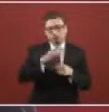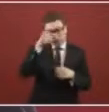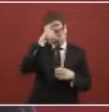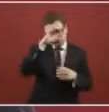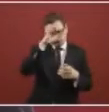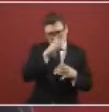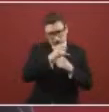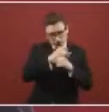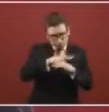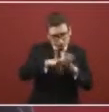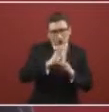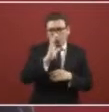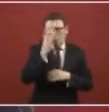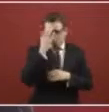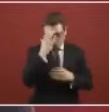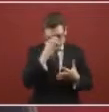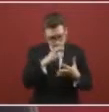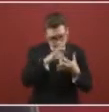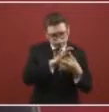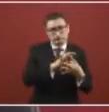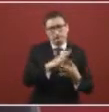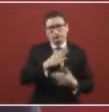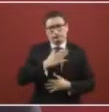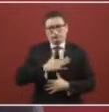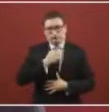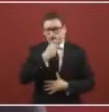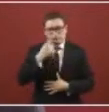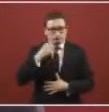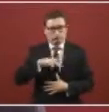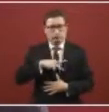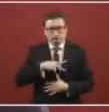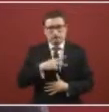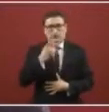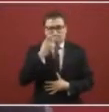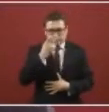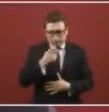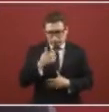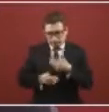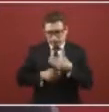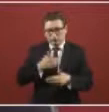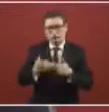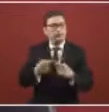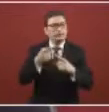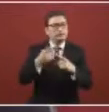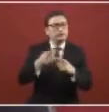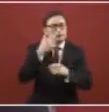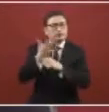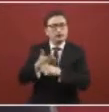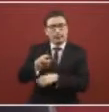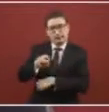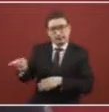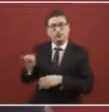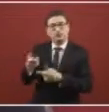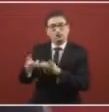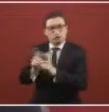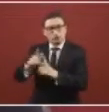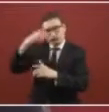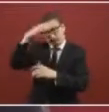ciencia al conocimiento ese es mi punto de vista y lo tienen que resolver los expertos